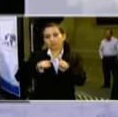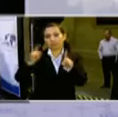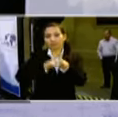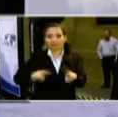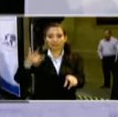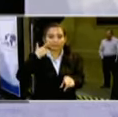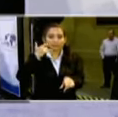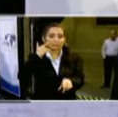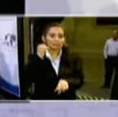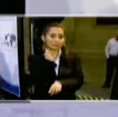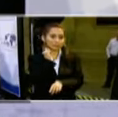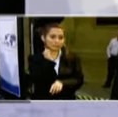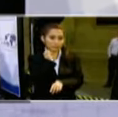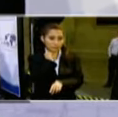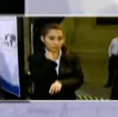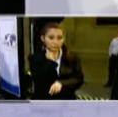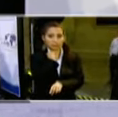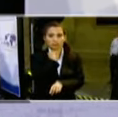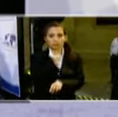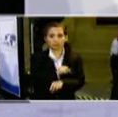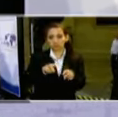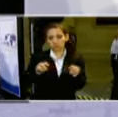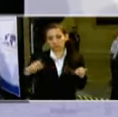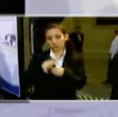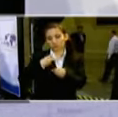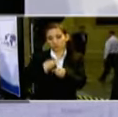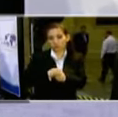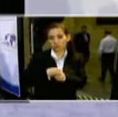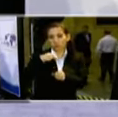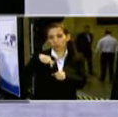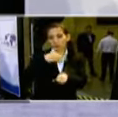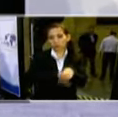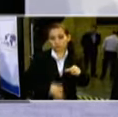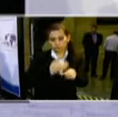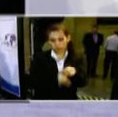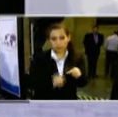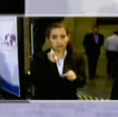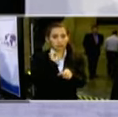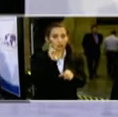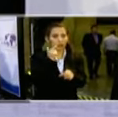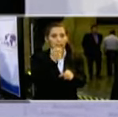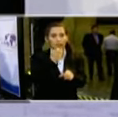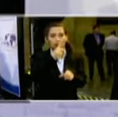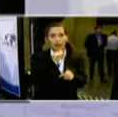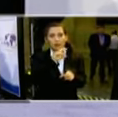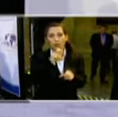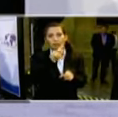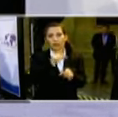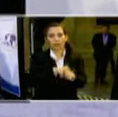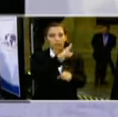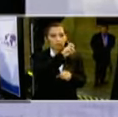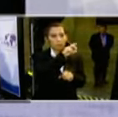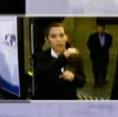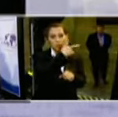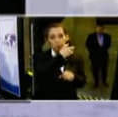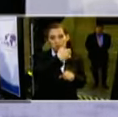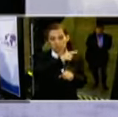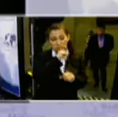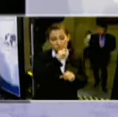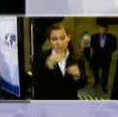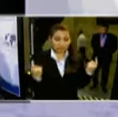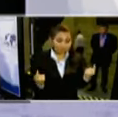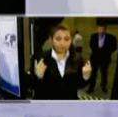senadores que nos convocan esta tarde, la senadora Gabriela Cuevas, el senador Romero Hicks, mi querida